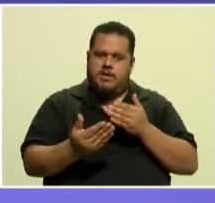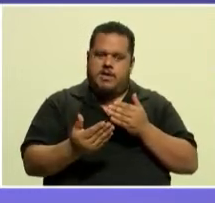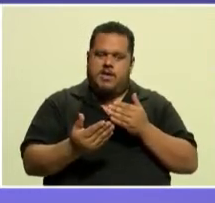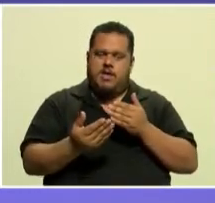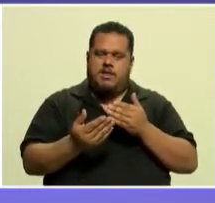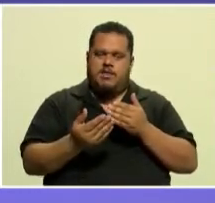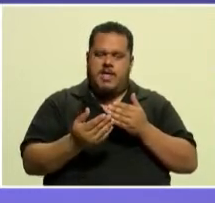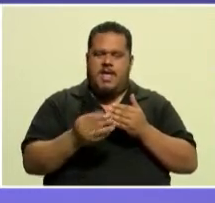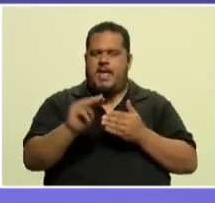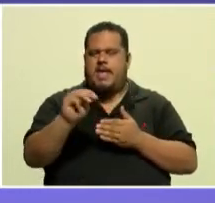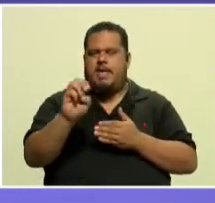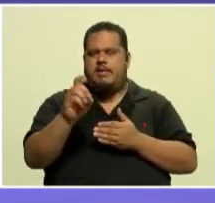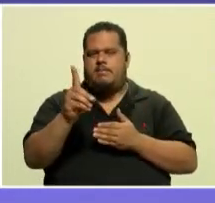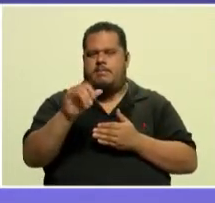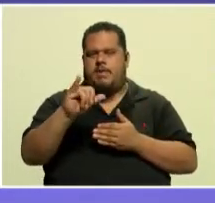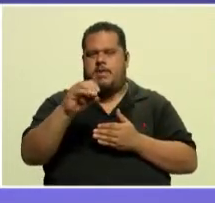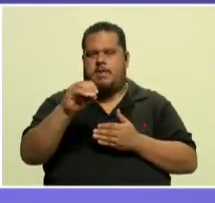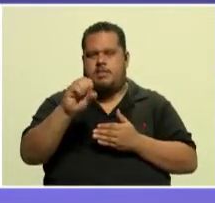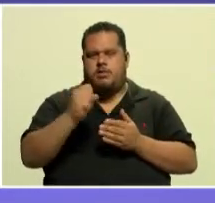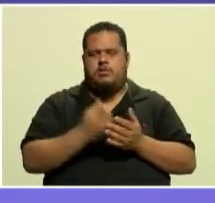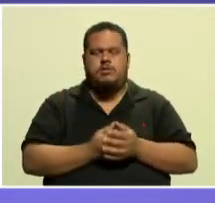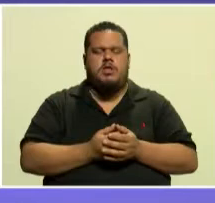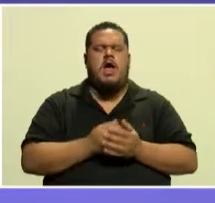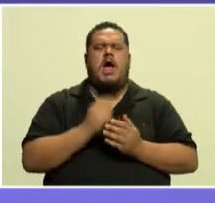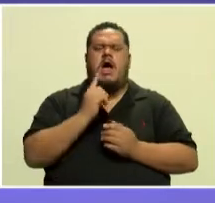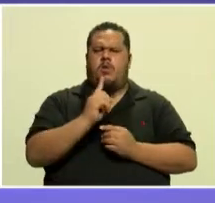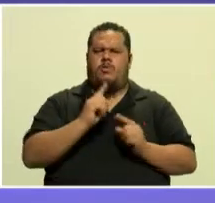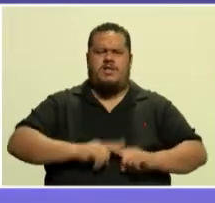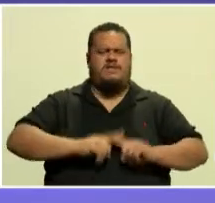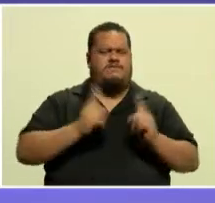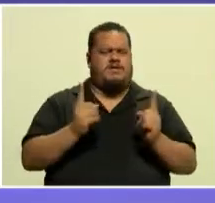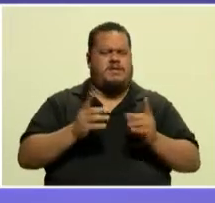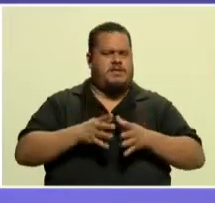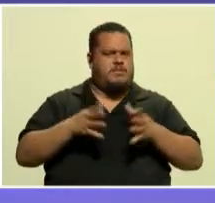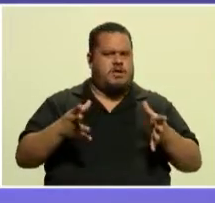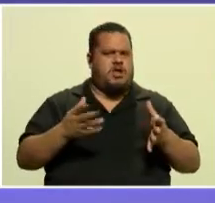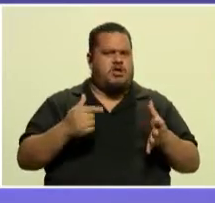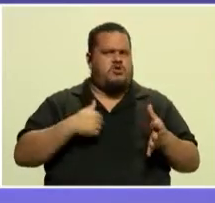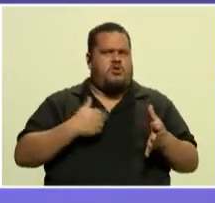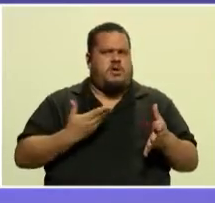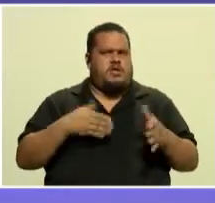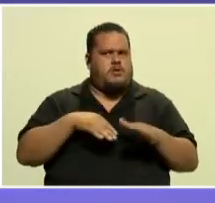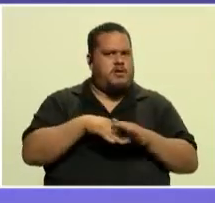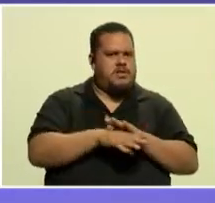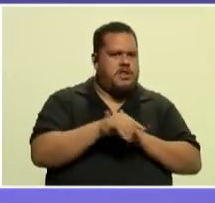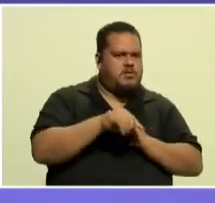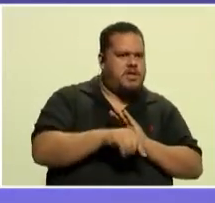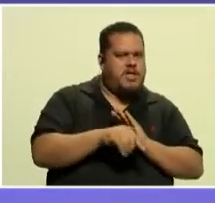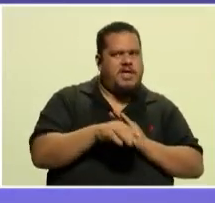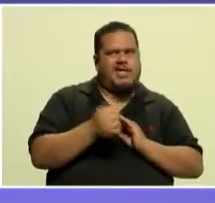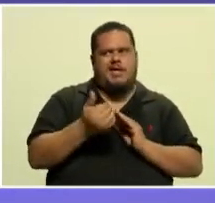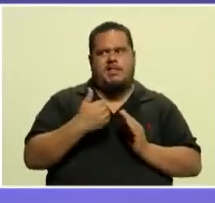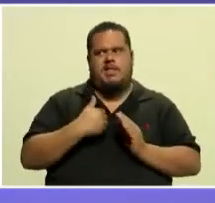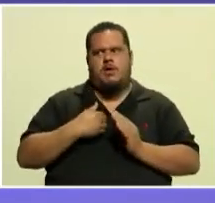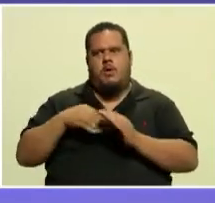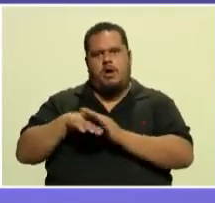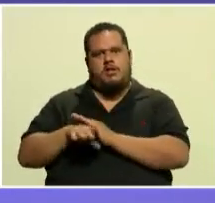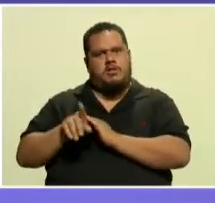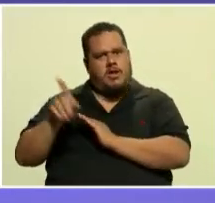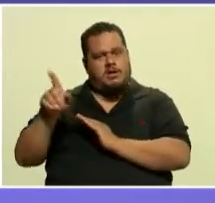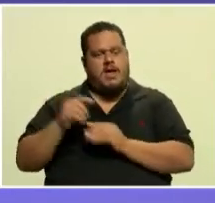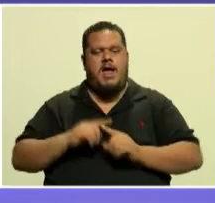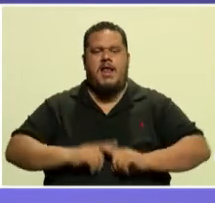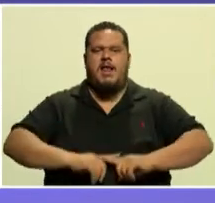medios, porque sí hay una diferencia muy grande de a qué tengo acceso aquí, a qué tengo acceso allá. Yo creo